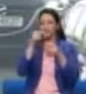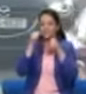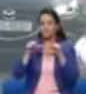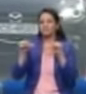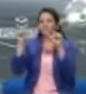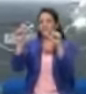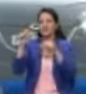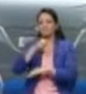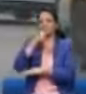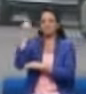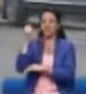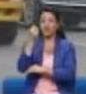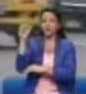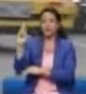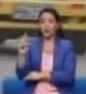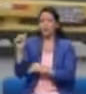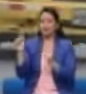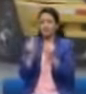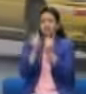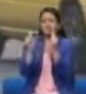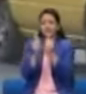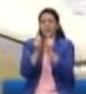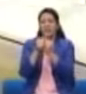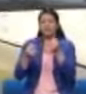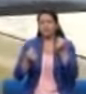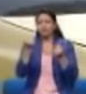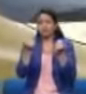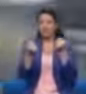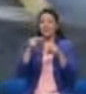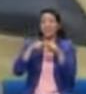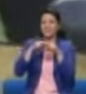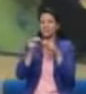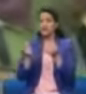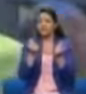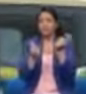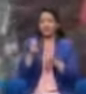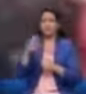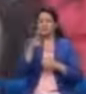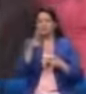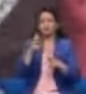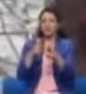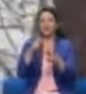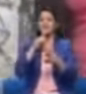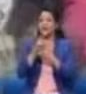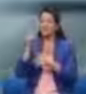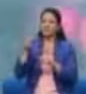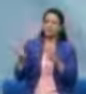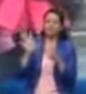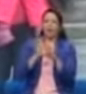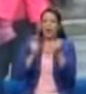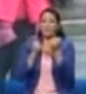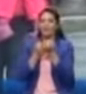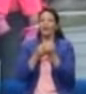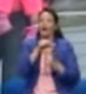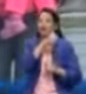En el sur, en su mayoría, acompañaron a este recorrido triunfalista una gran cantidad de taxistas. En el camino encontraron apoyo, pero también